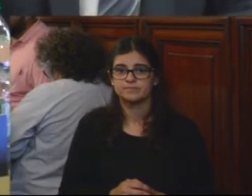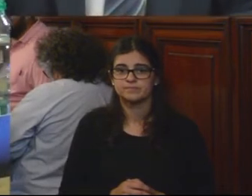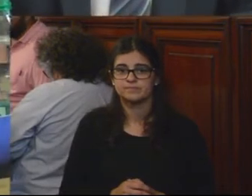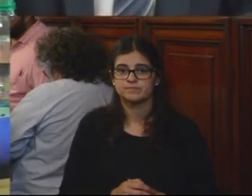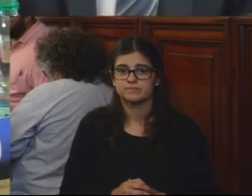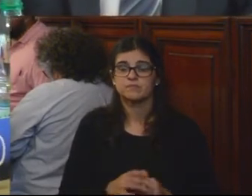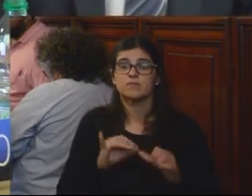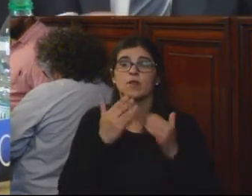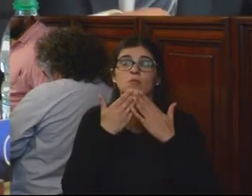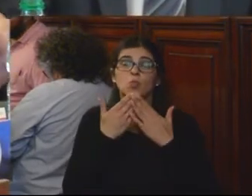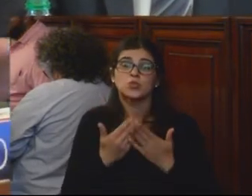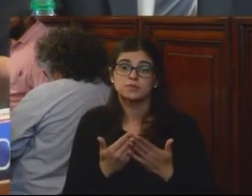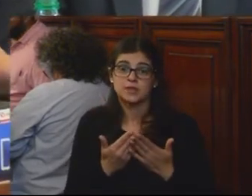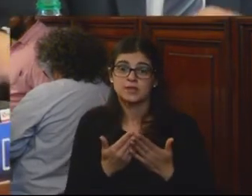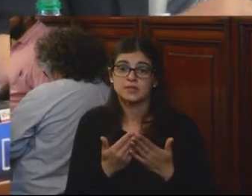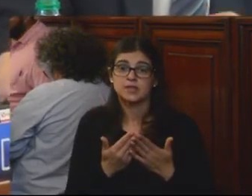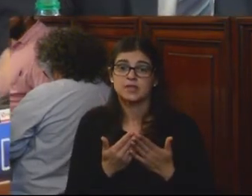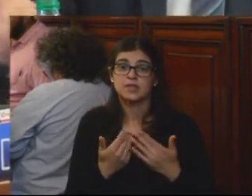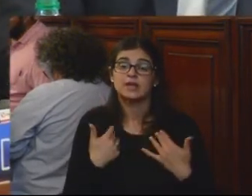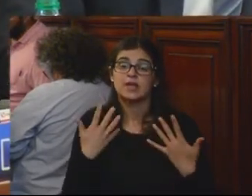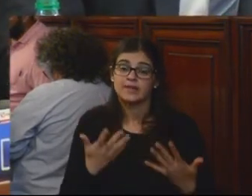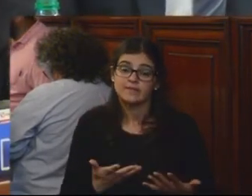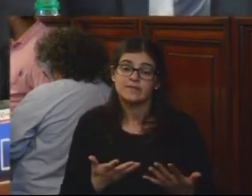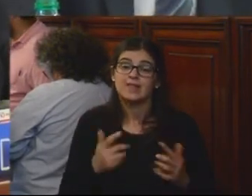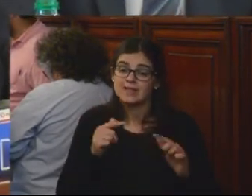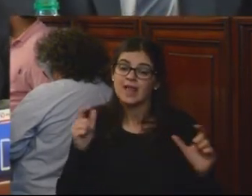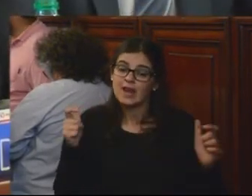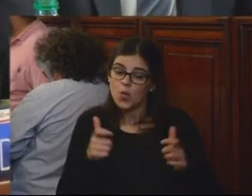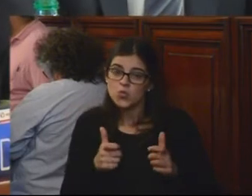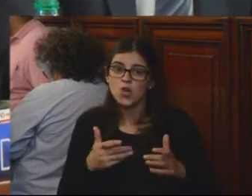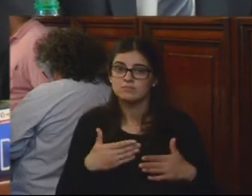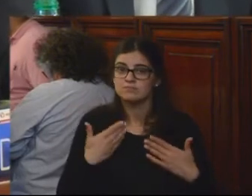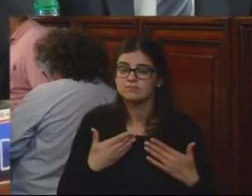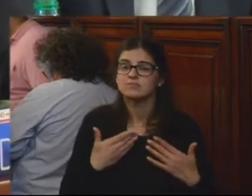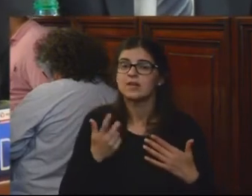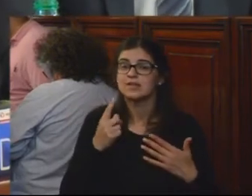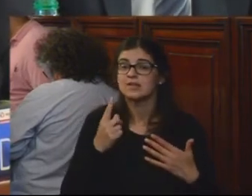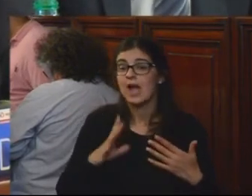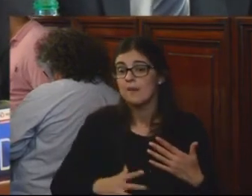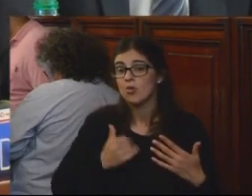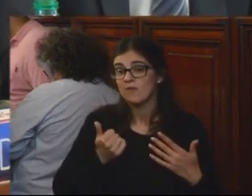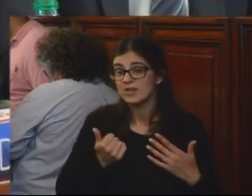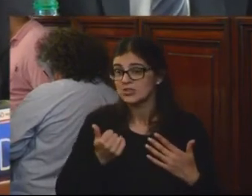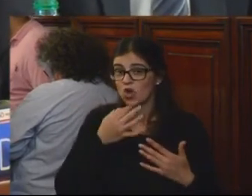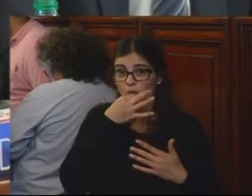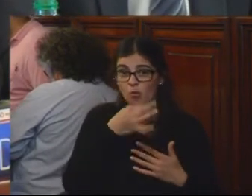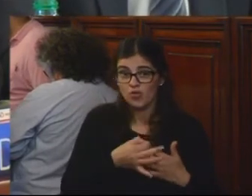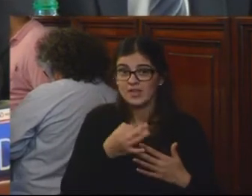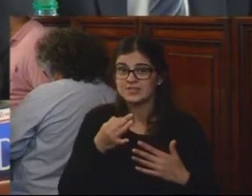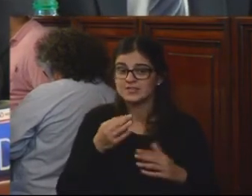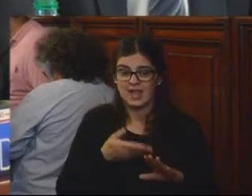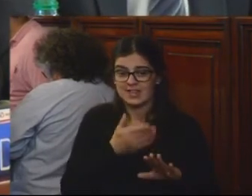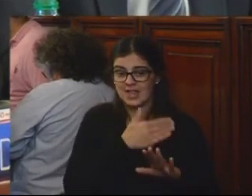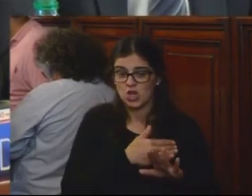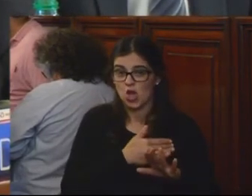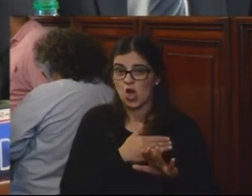muchísimas gracias celebro la posibilidad de esta reunión de este encuentro el provecho tal como lo hice en la sesión anterior